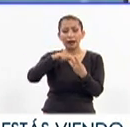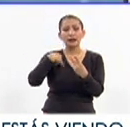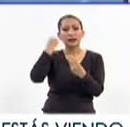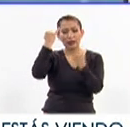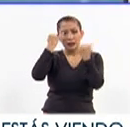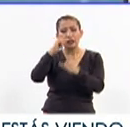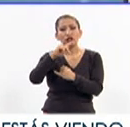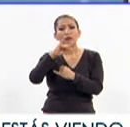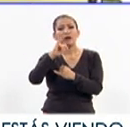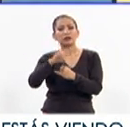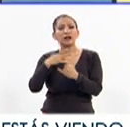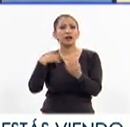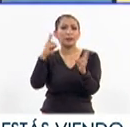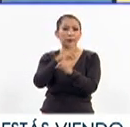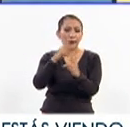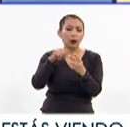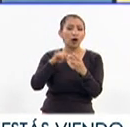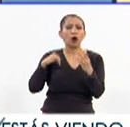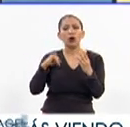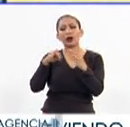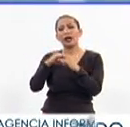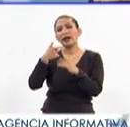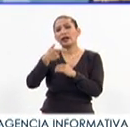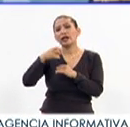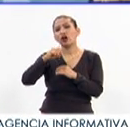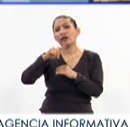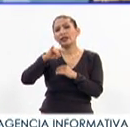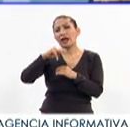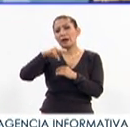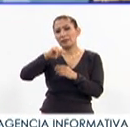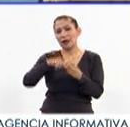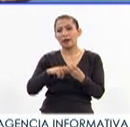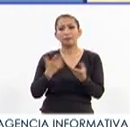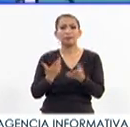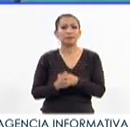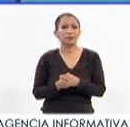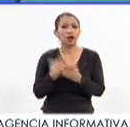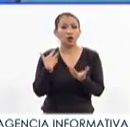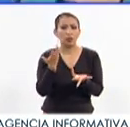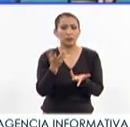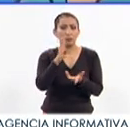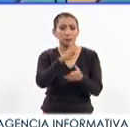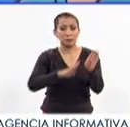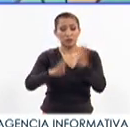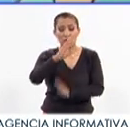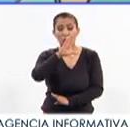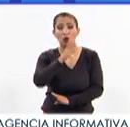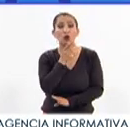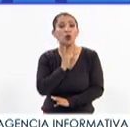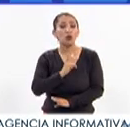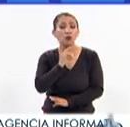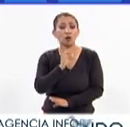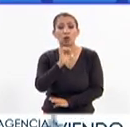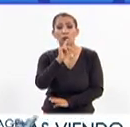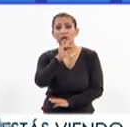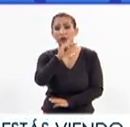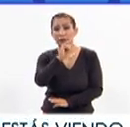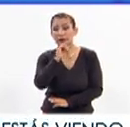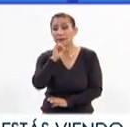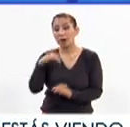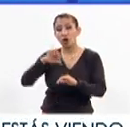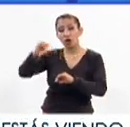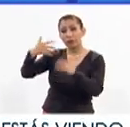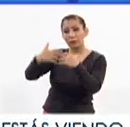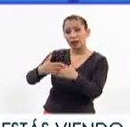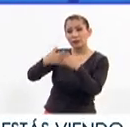de Innovación en Energía Eólica o en la innovación en geotermia o en biocombustible. Y estamos colaborando precisamente con empresas